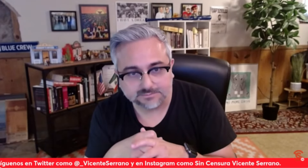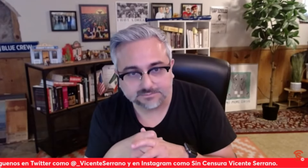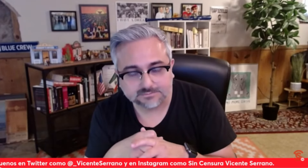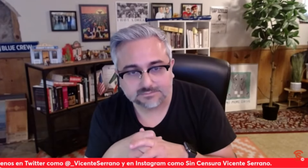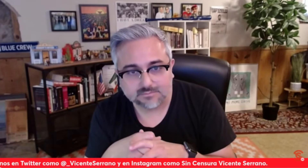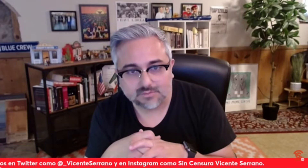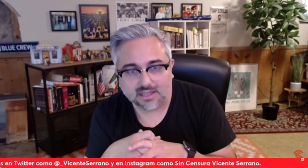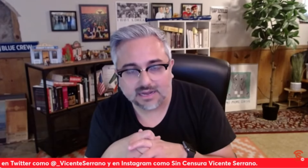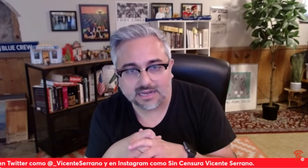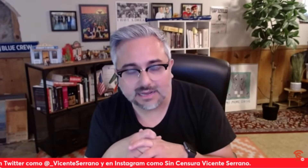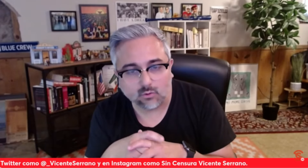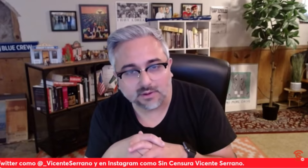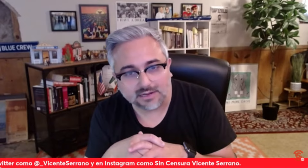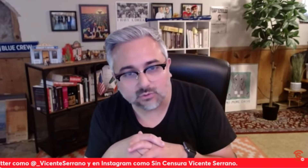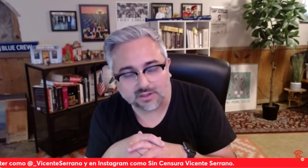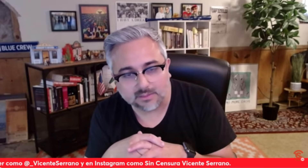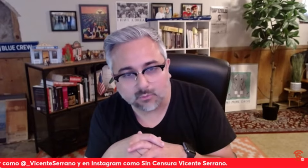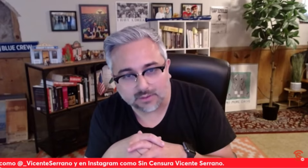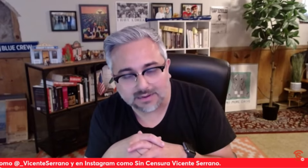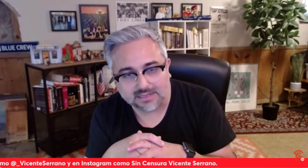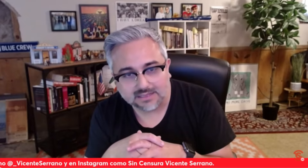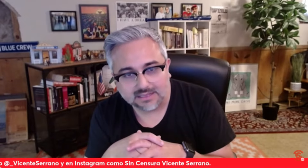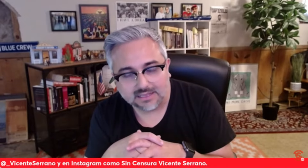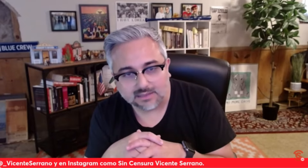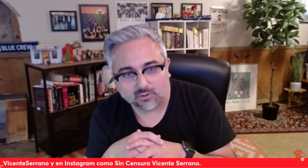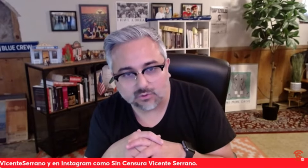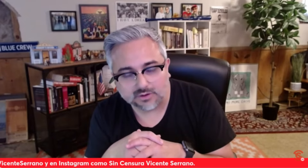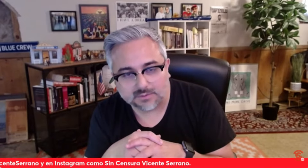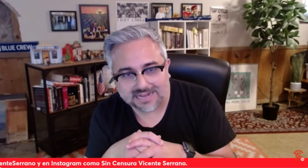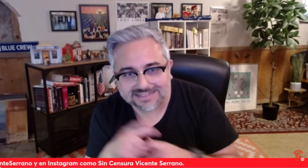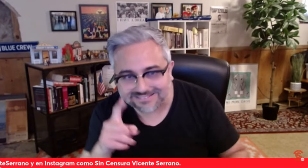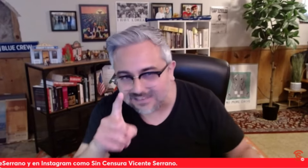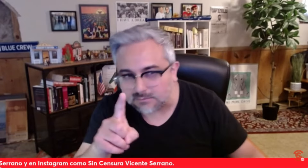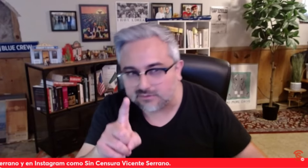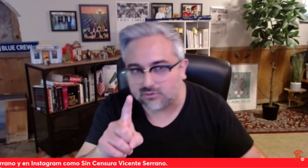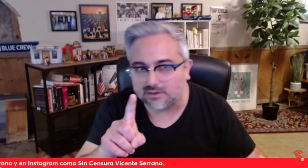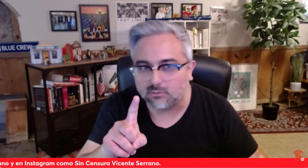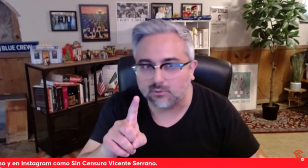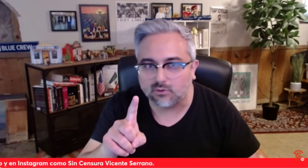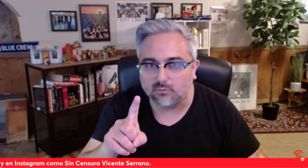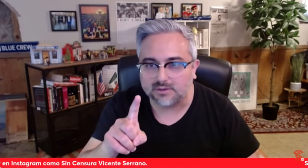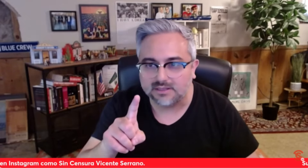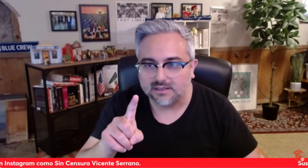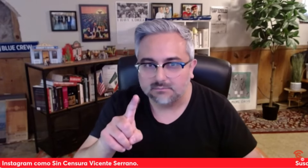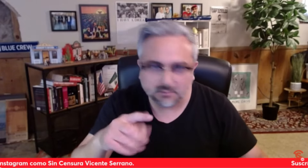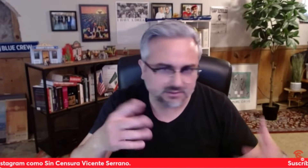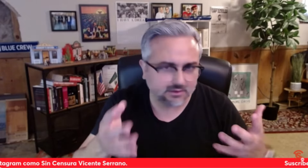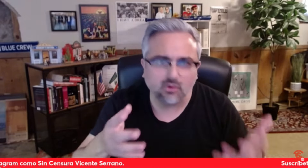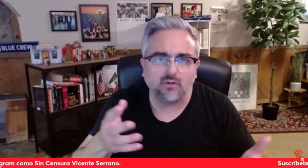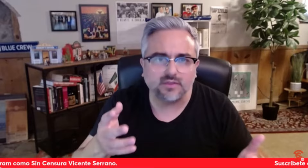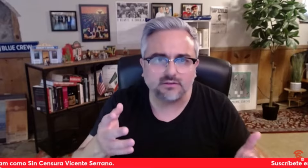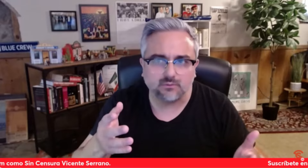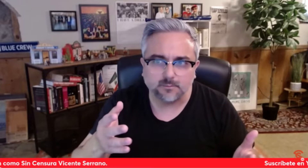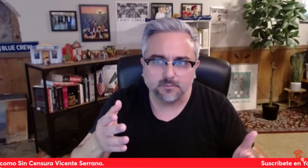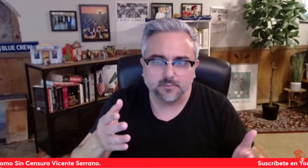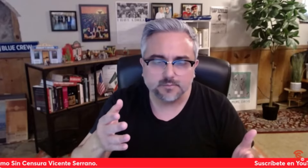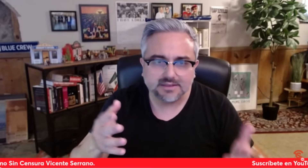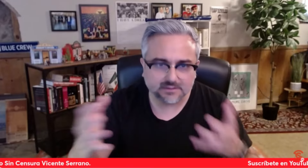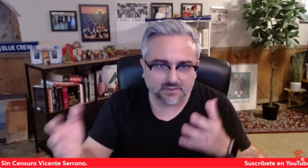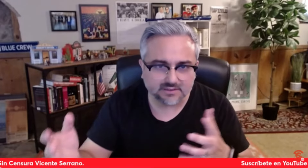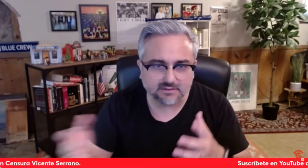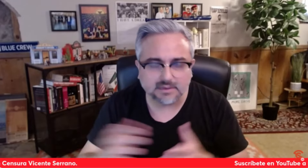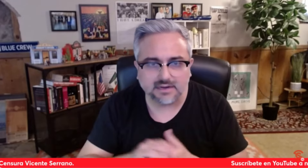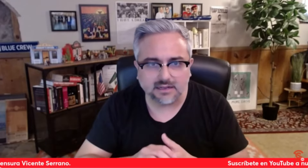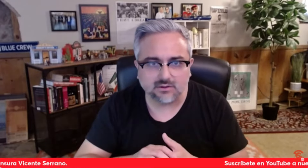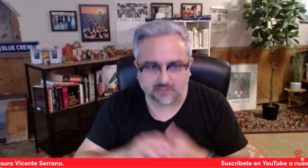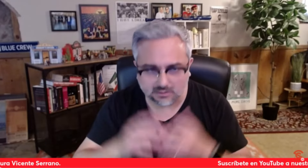PRIAN a la gubernatura de Puebla, Eduardo Rivera, sin mencionarlo por nombre. Vamos a darle un contexto. Este